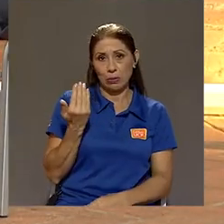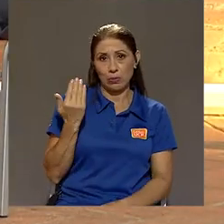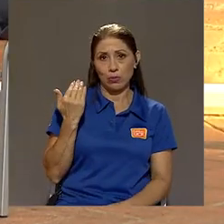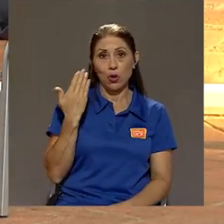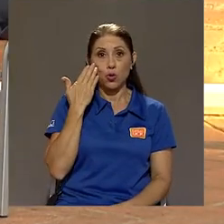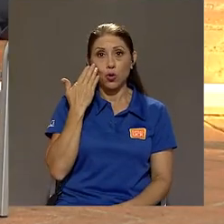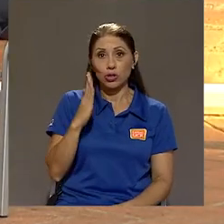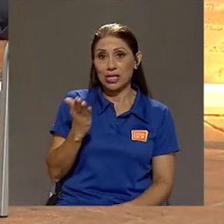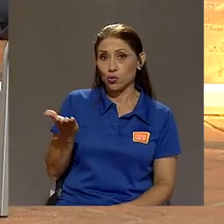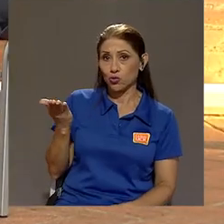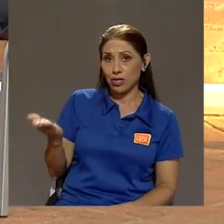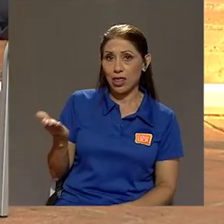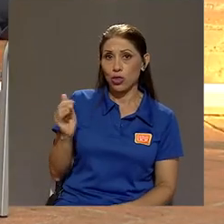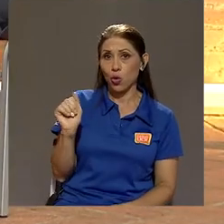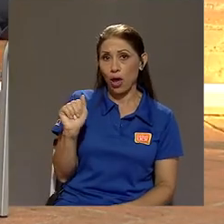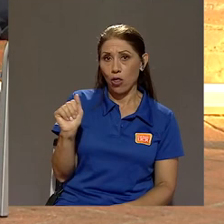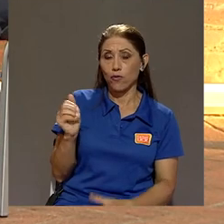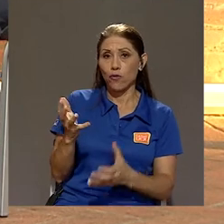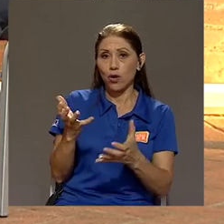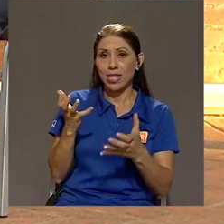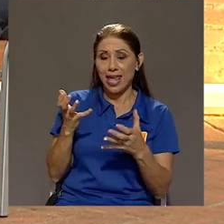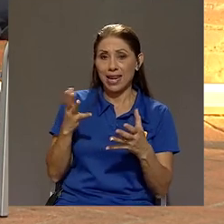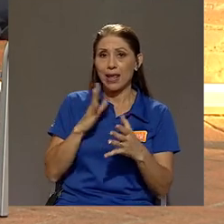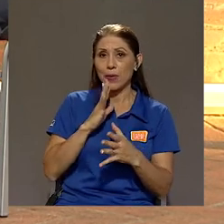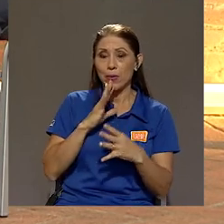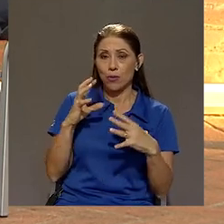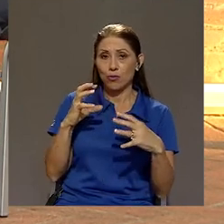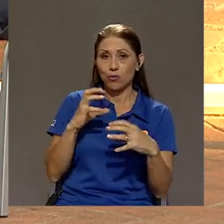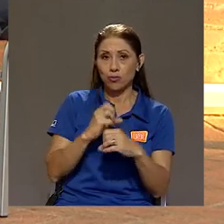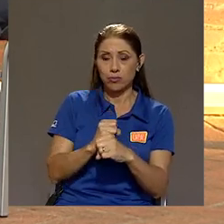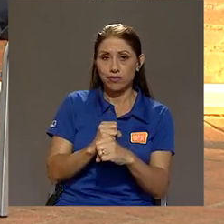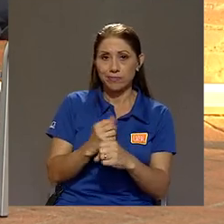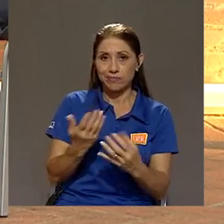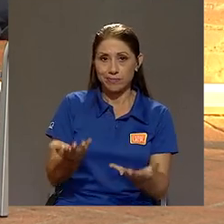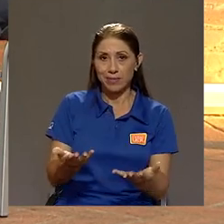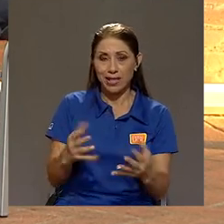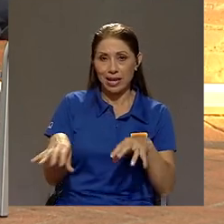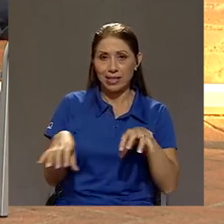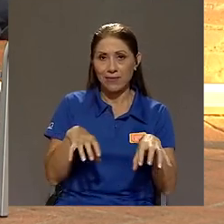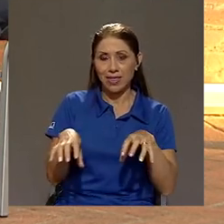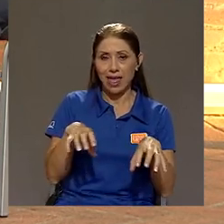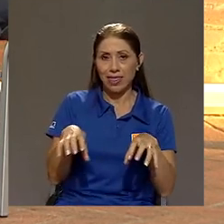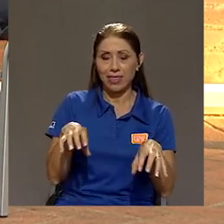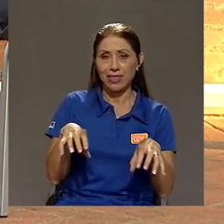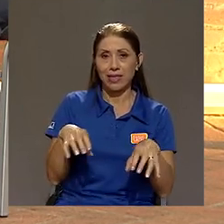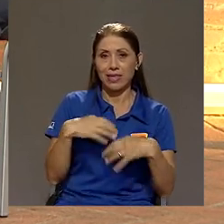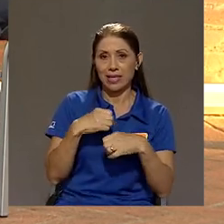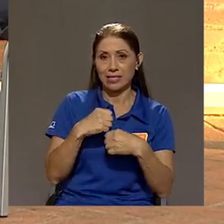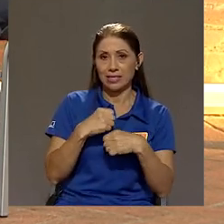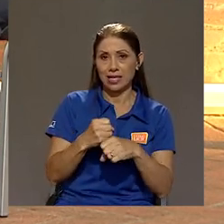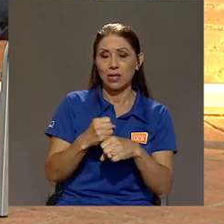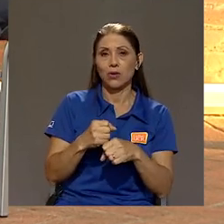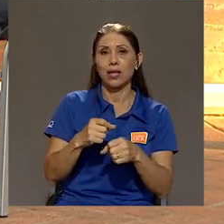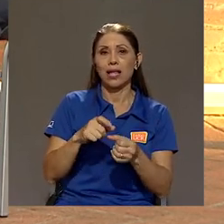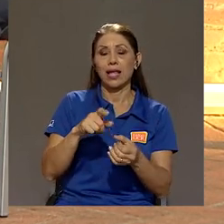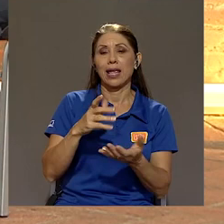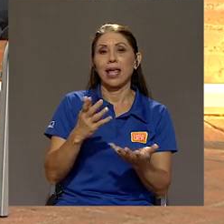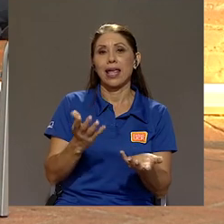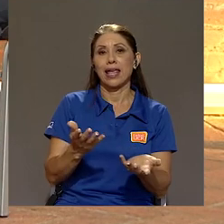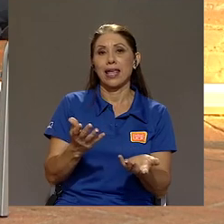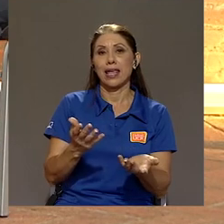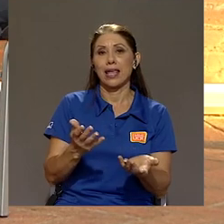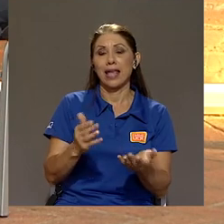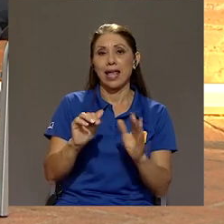si usted, don Adolfo, quiere resumirla muy brevemente, la actividad que tuvo